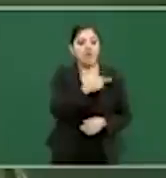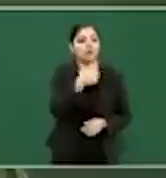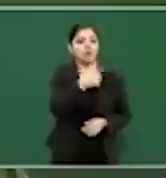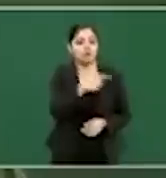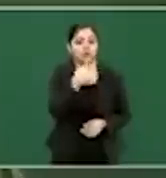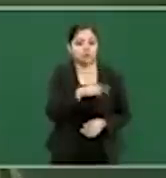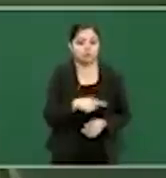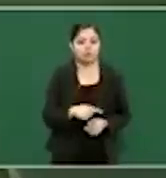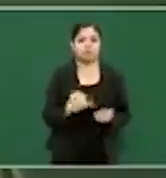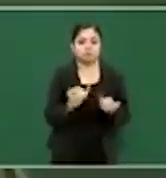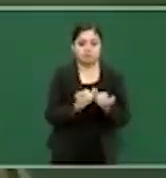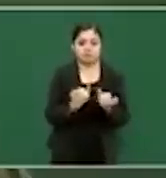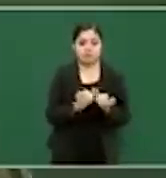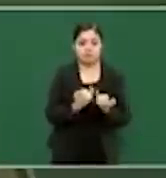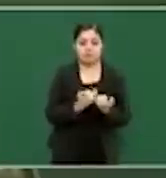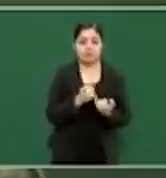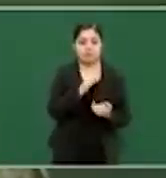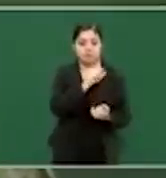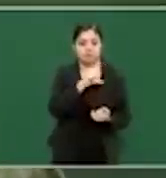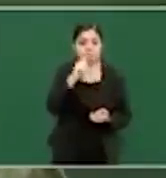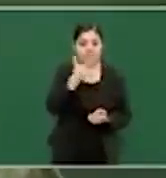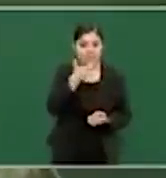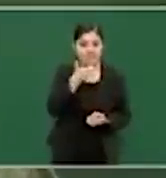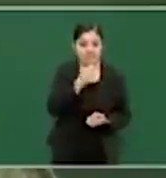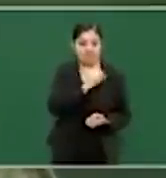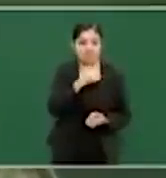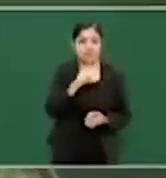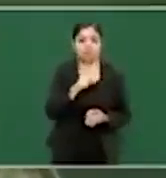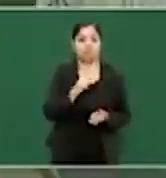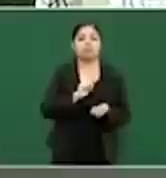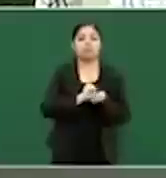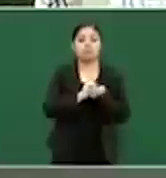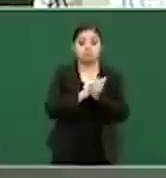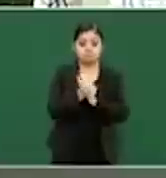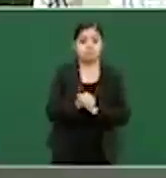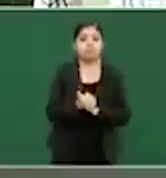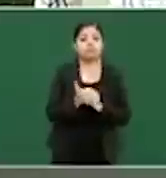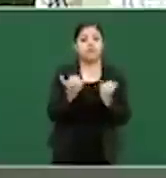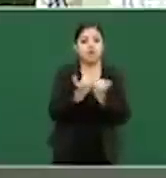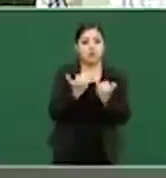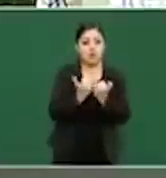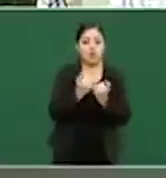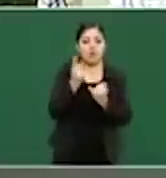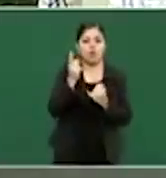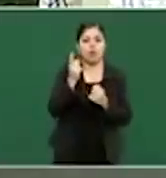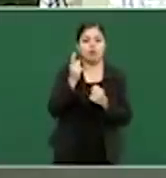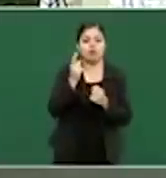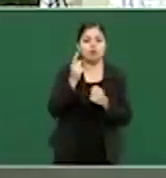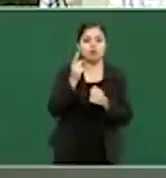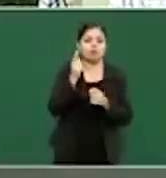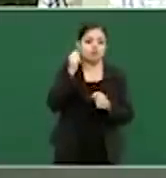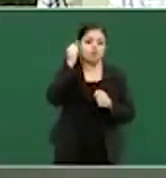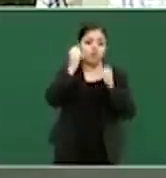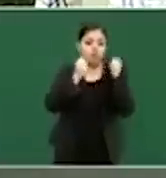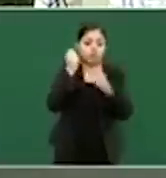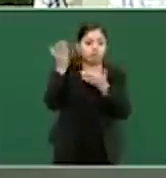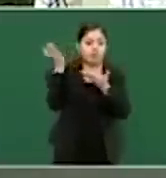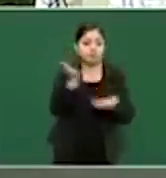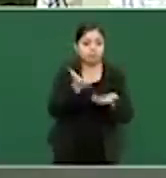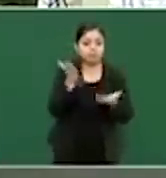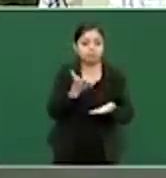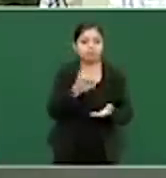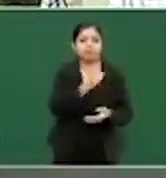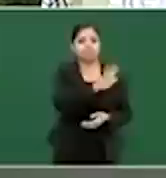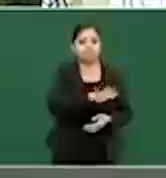que se ve incrementada. Un flujo de turistas internacionales en la costa del Estado, una credibilidad y